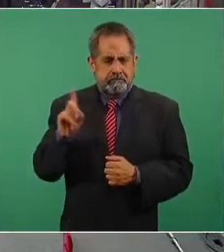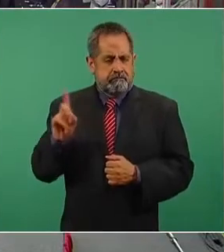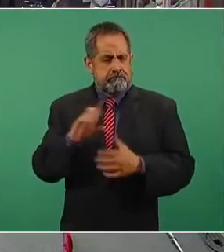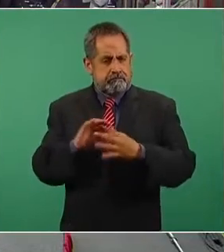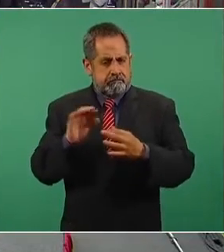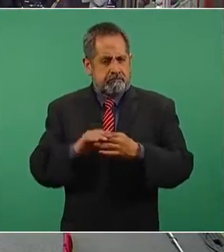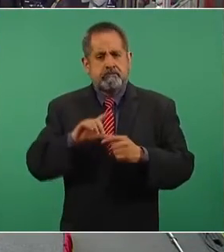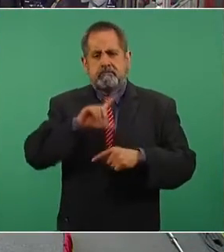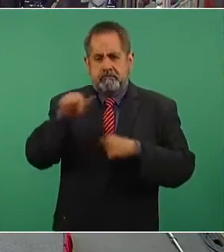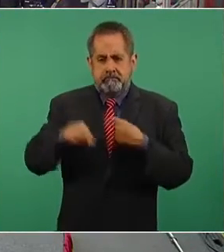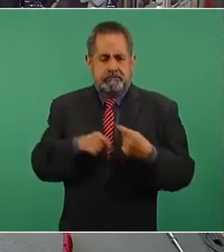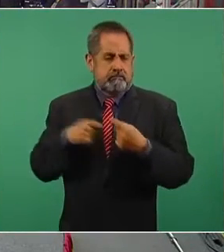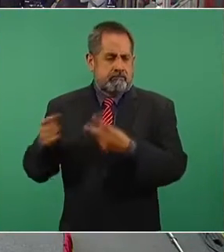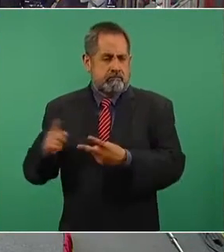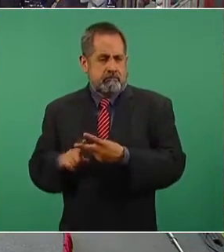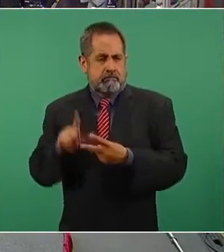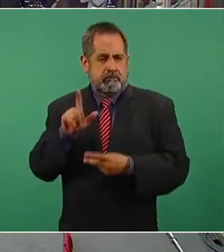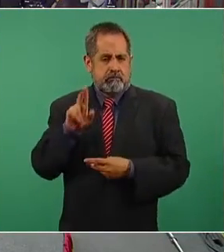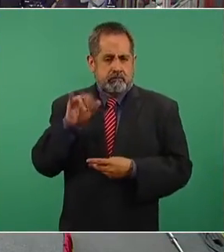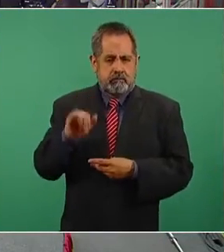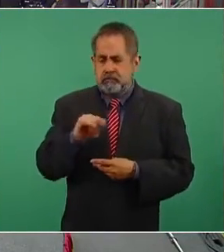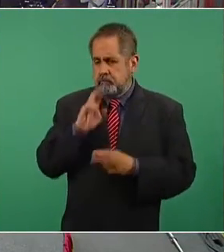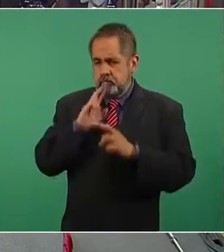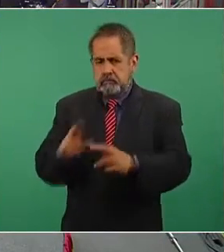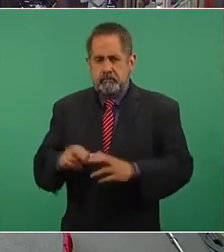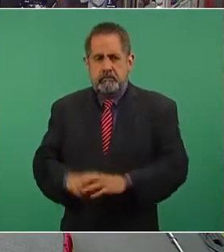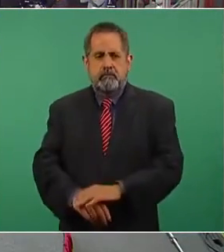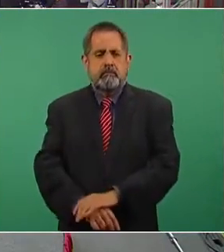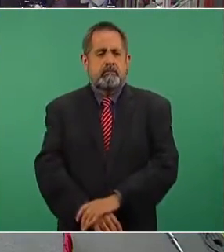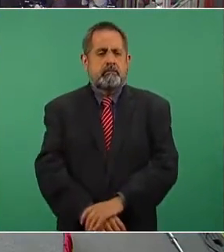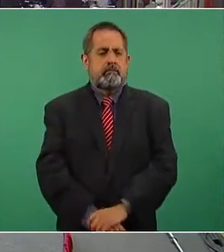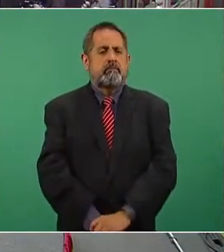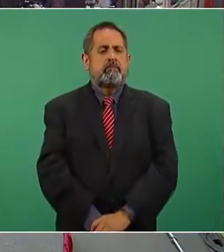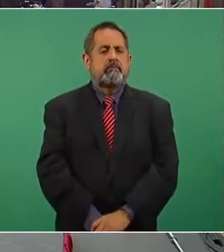Luis contesta la otra pregunta.